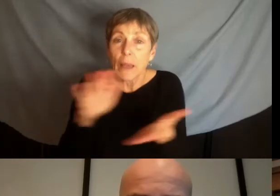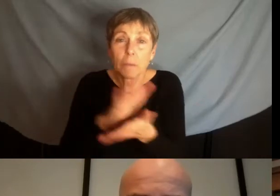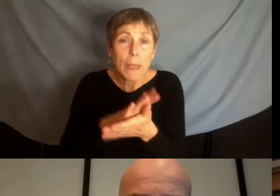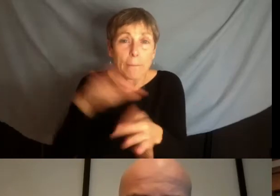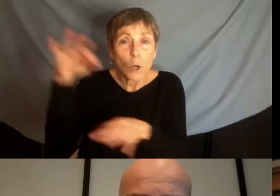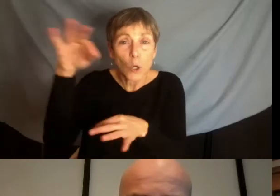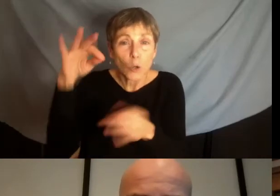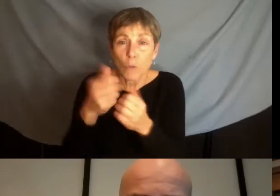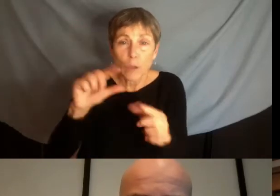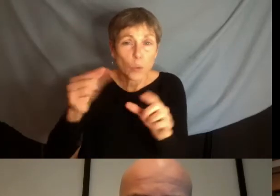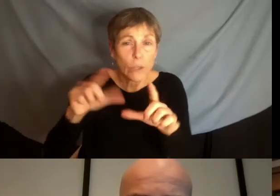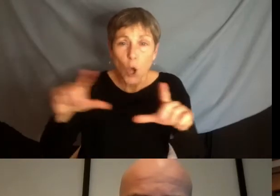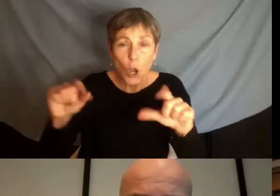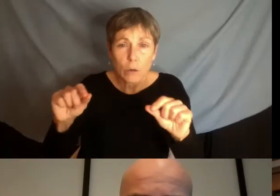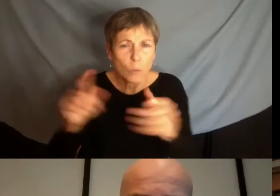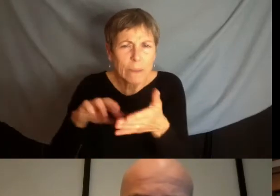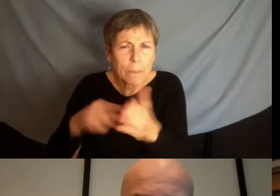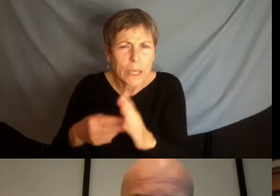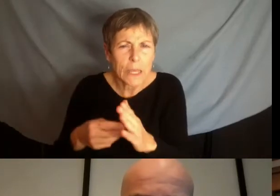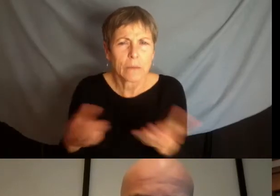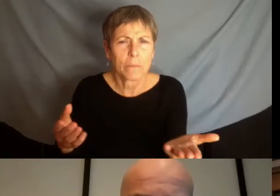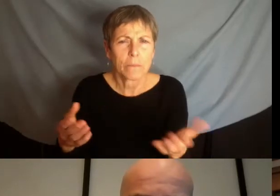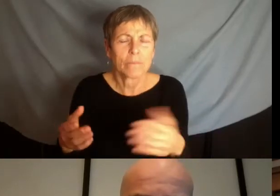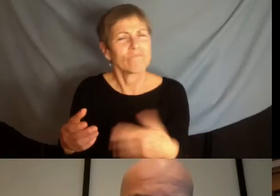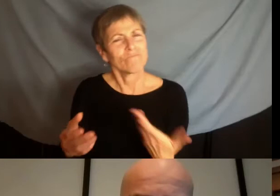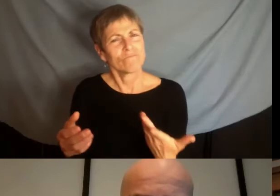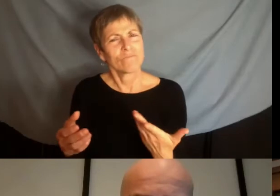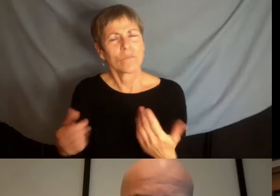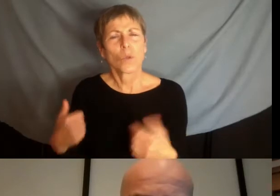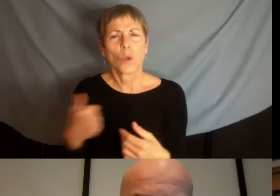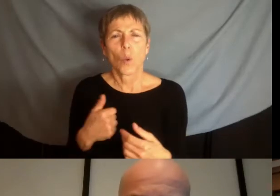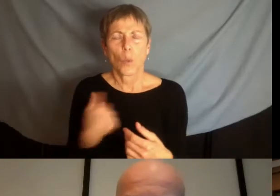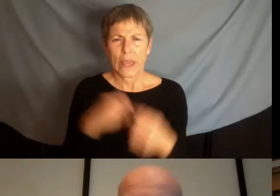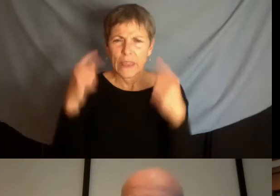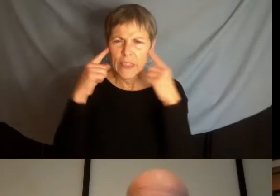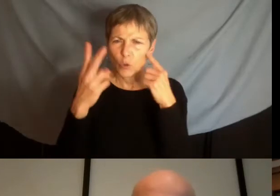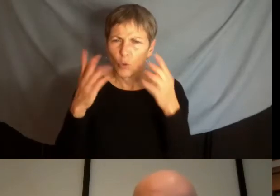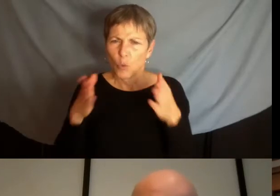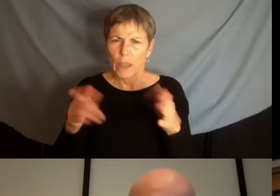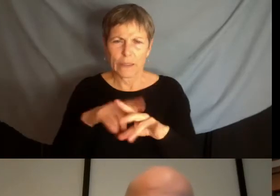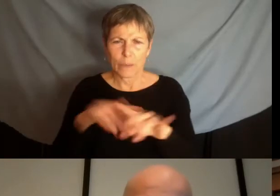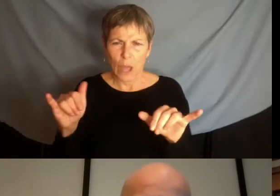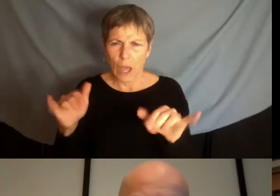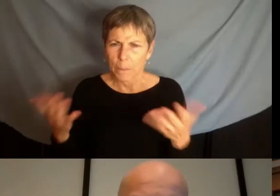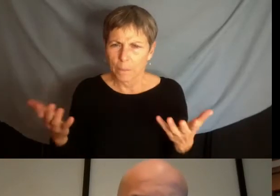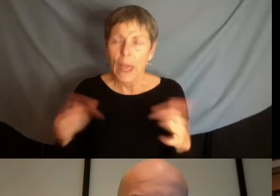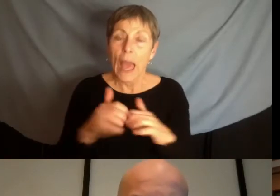está indocumentada? ¿Cómo podemos simultáneamente pensar